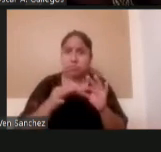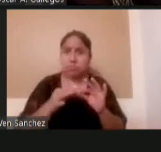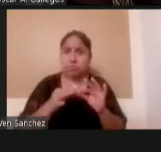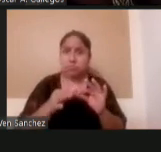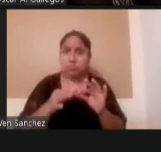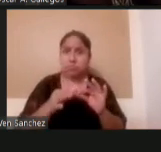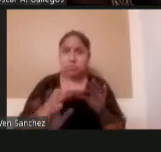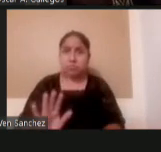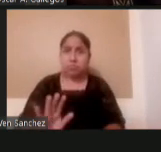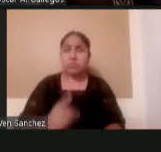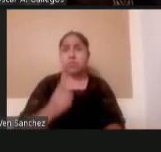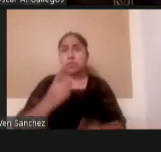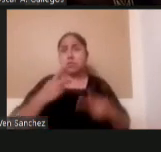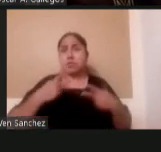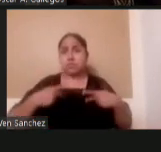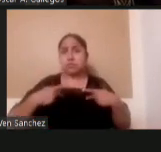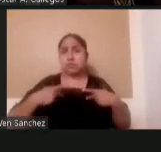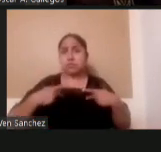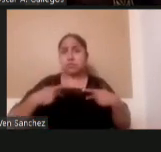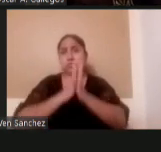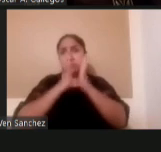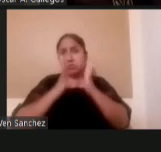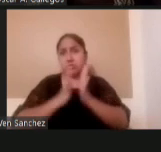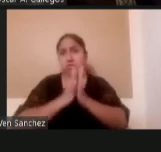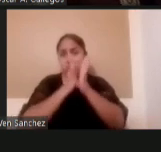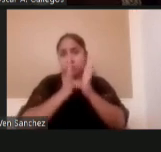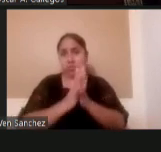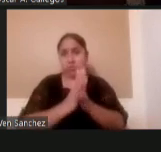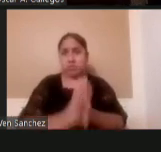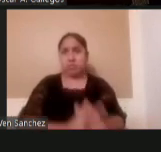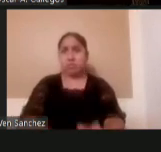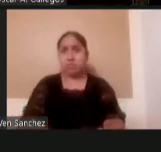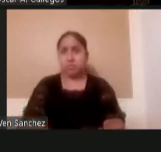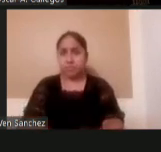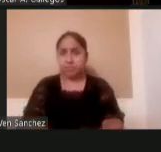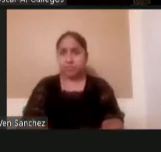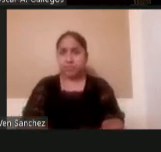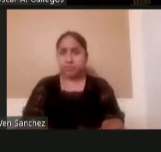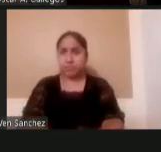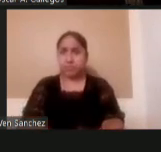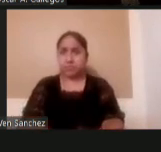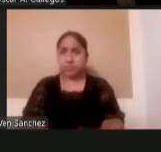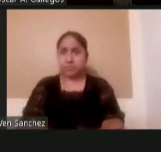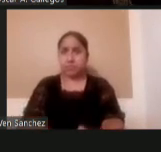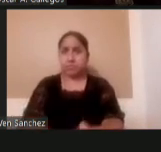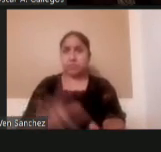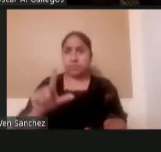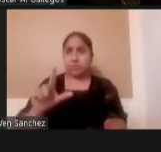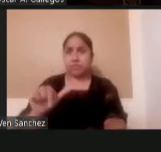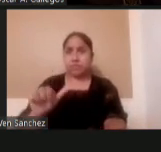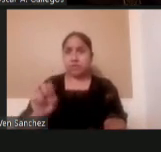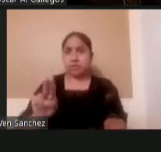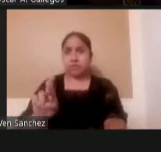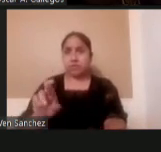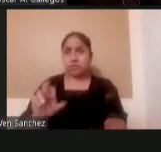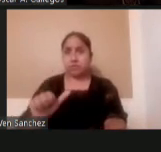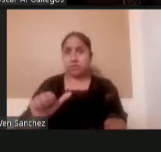Tenemos una participación ciudadana. Vamos a pedir que se conecte la señora Laura Calderón Pérez de